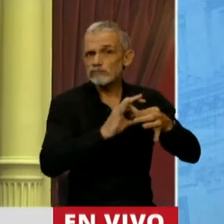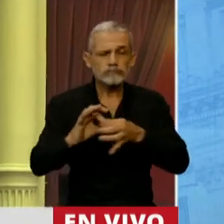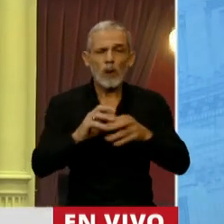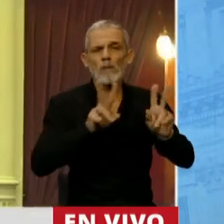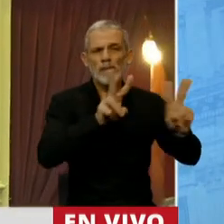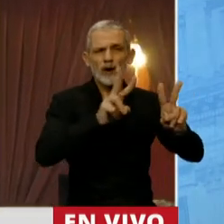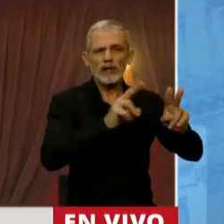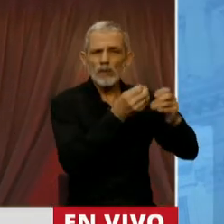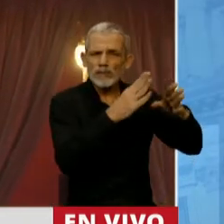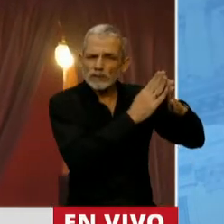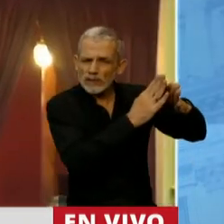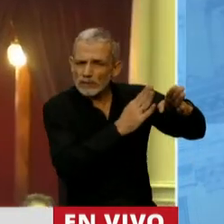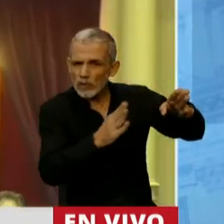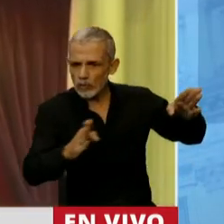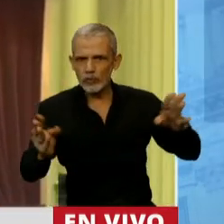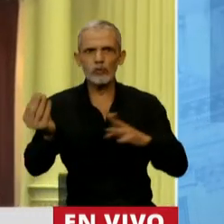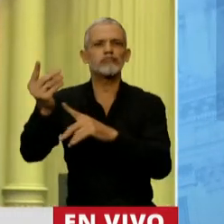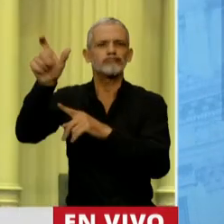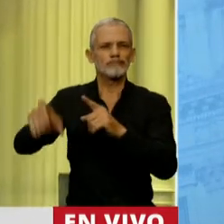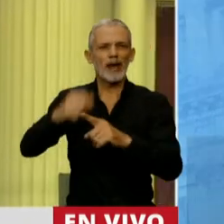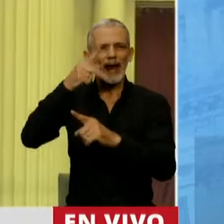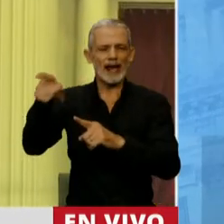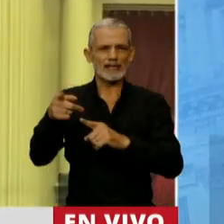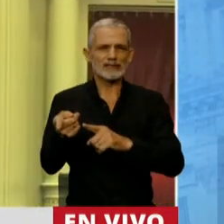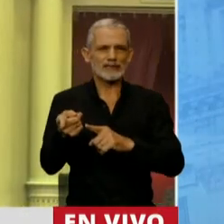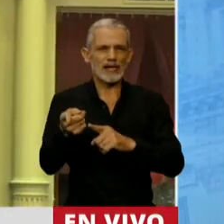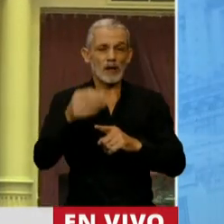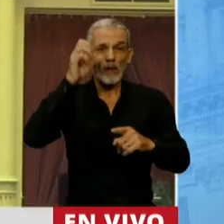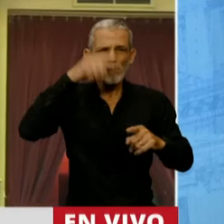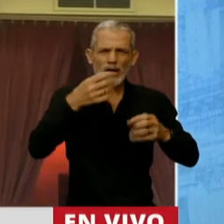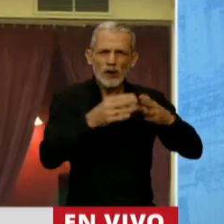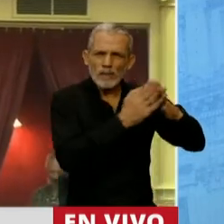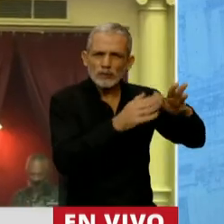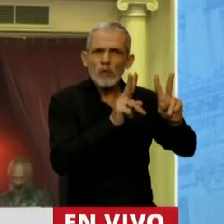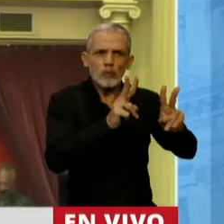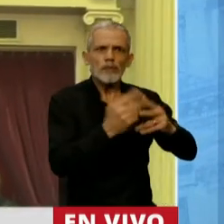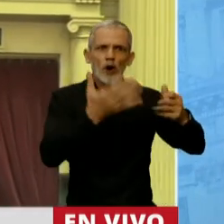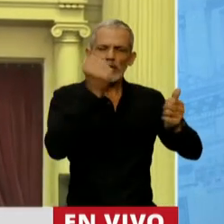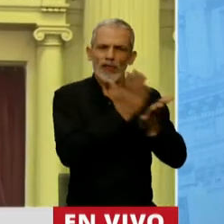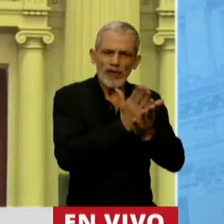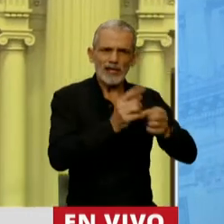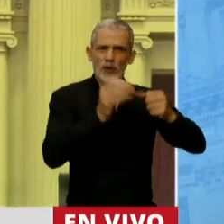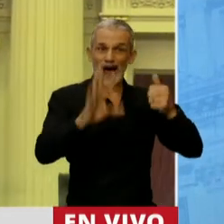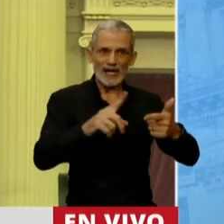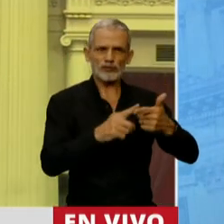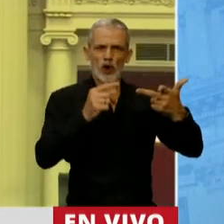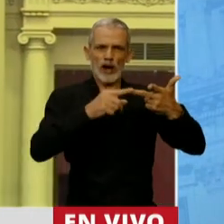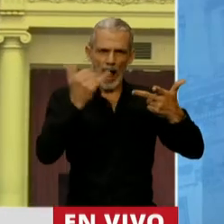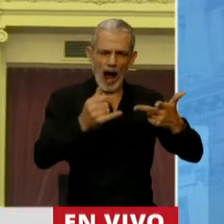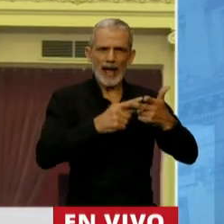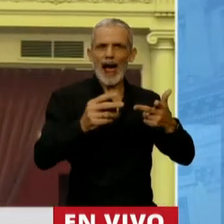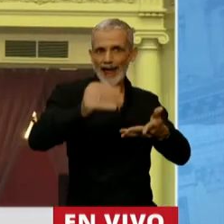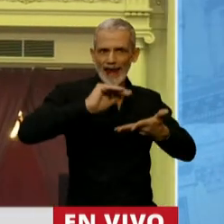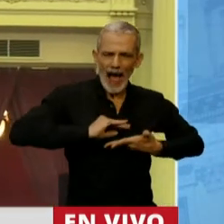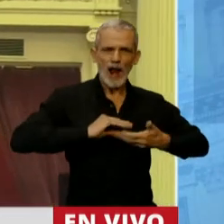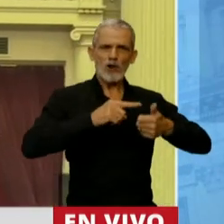porque el peronismo no fue otra cosa que eso. El peronismo es la realidad efectiva, el peronismo es la conquista de derechos, el peronismo son las vacaciones, el peronismo es el